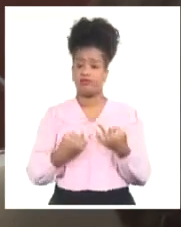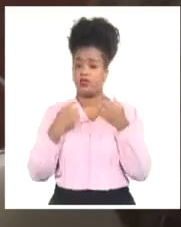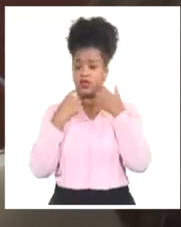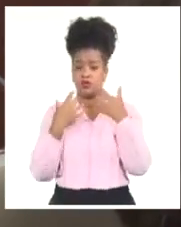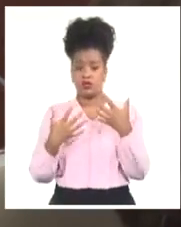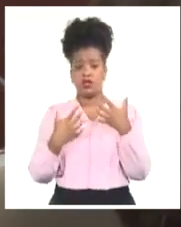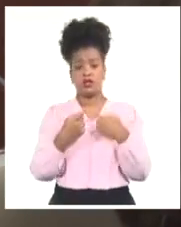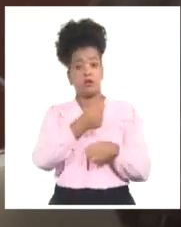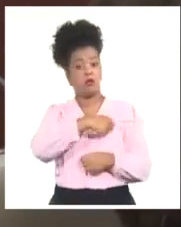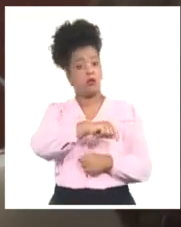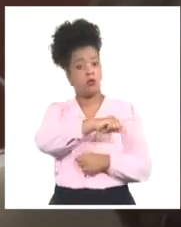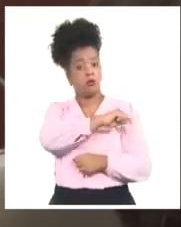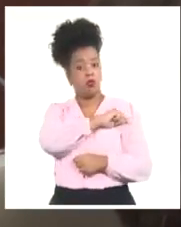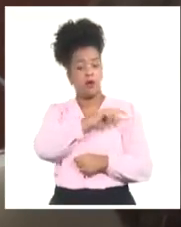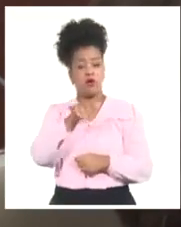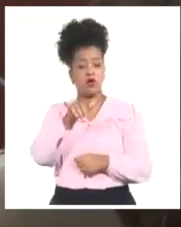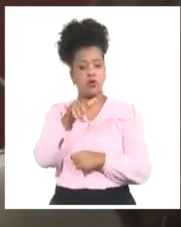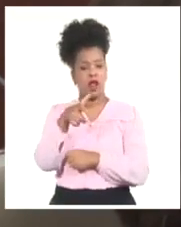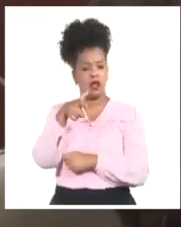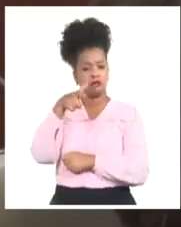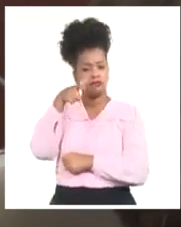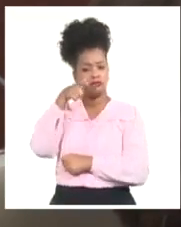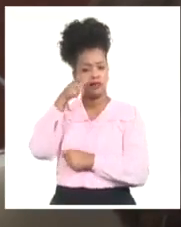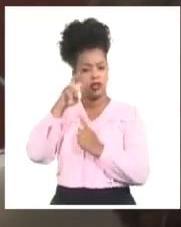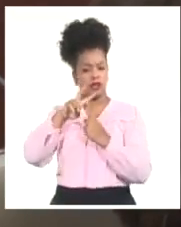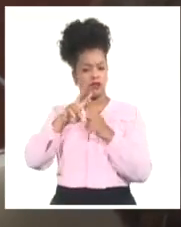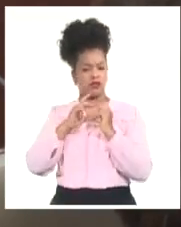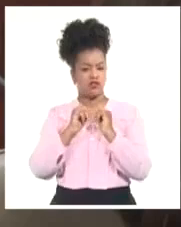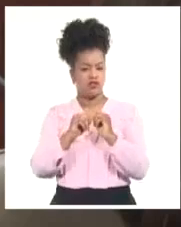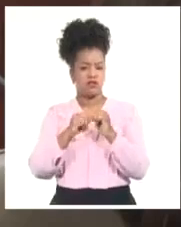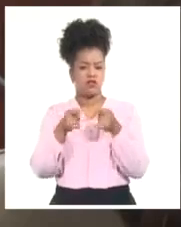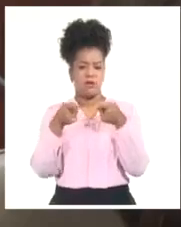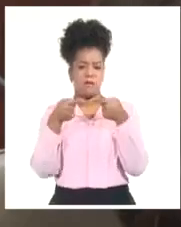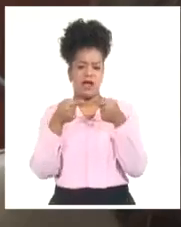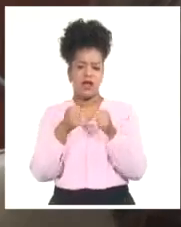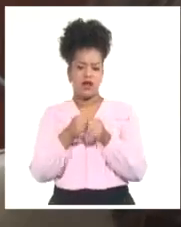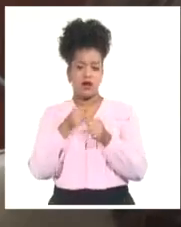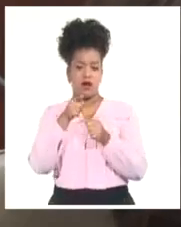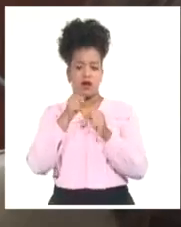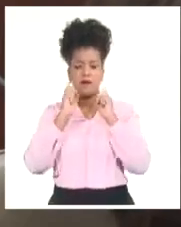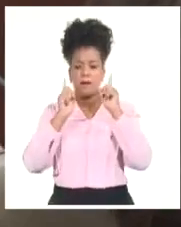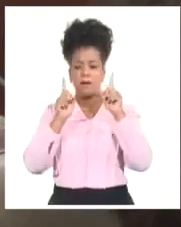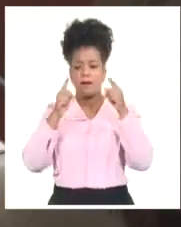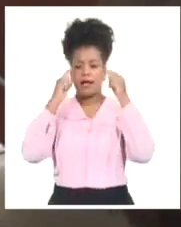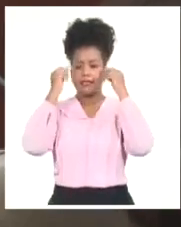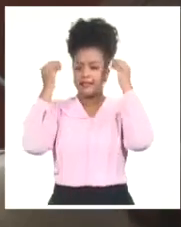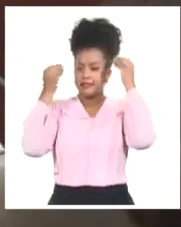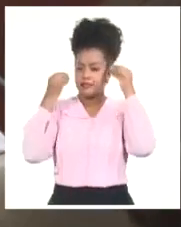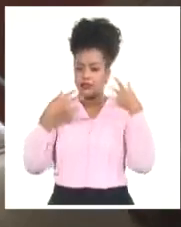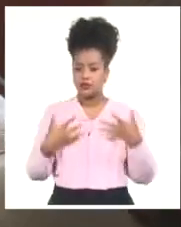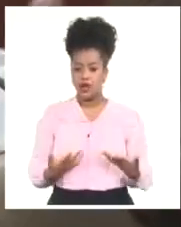al tanto también del pleno, de lo que estamos discutiendo y lo que estamos analizando. Y